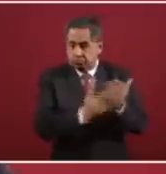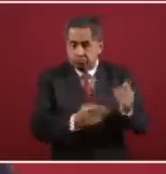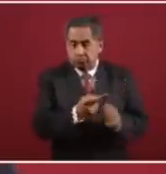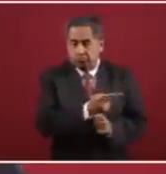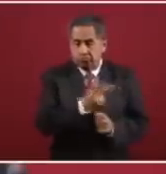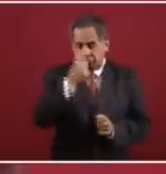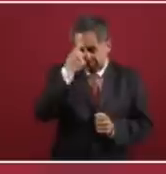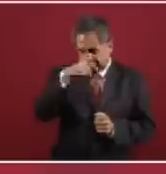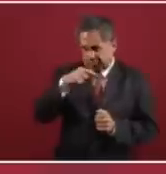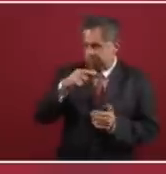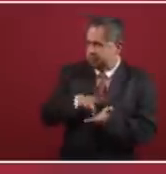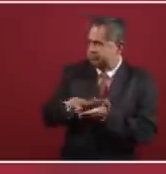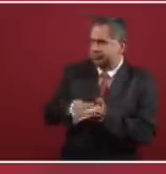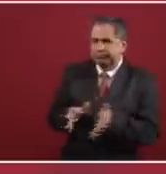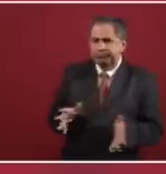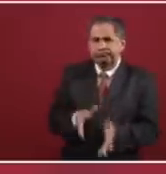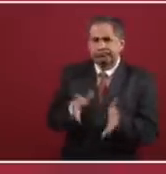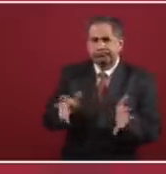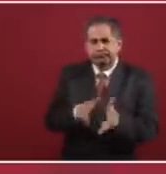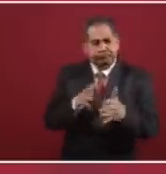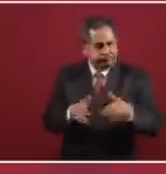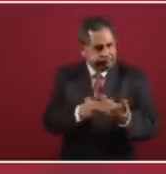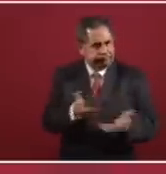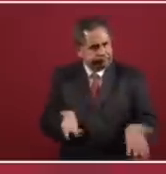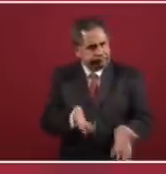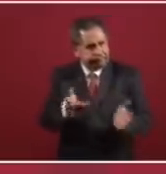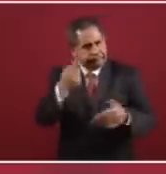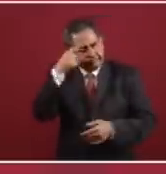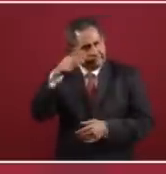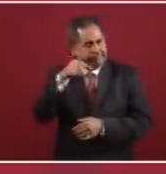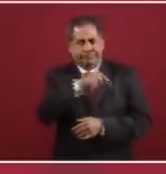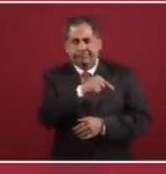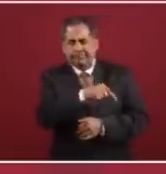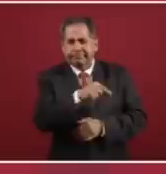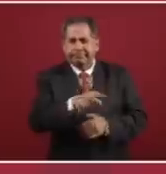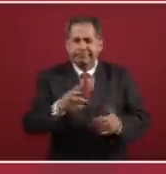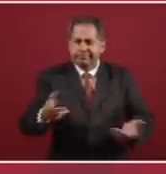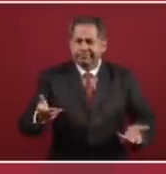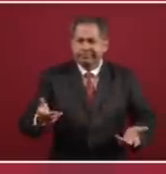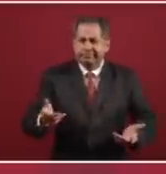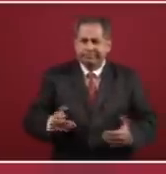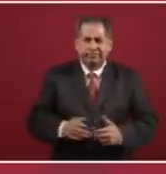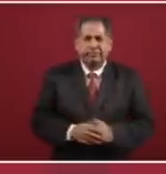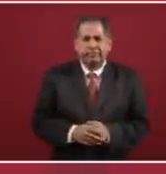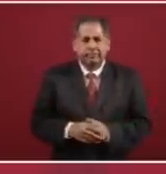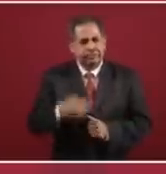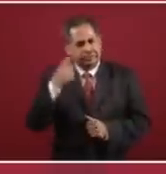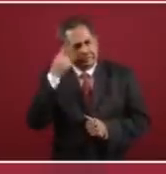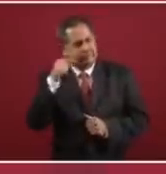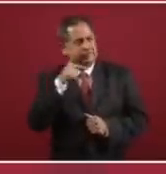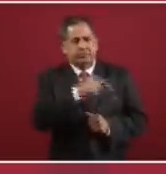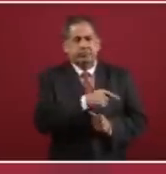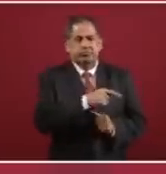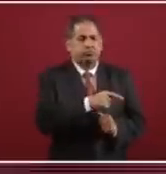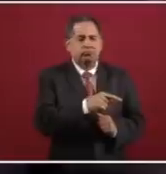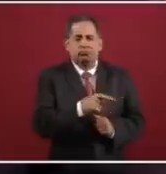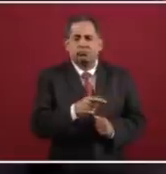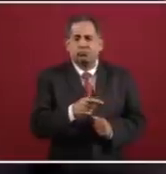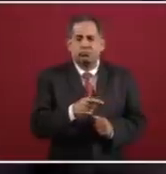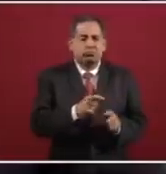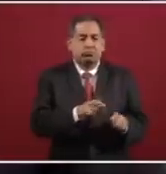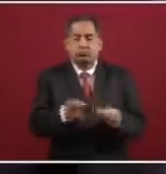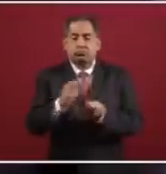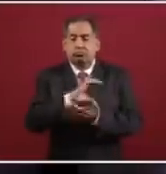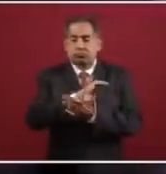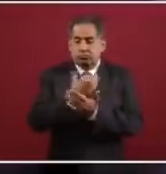los impulsaban para que se les entregaran